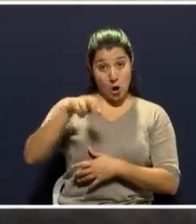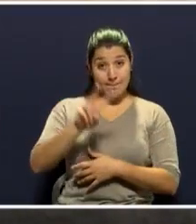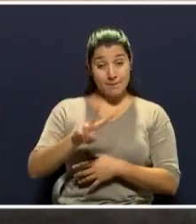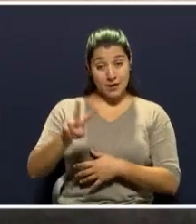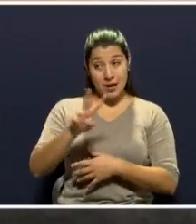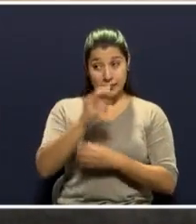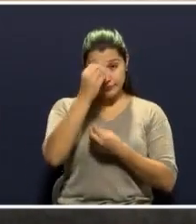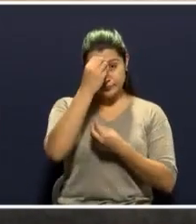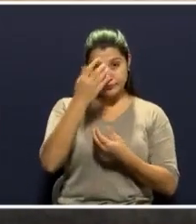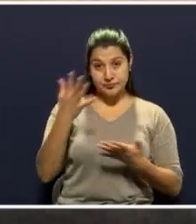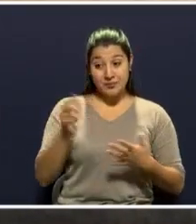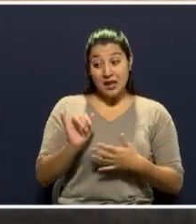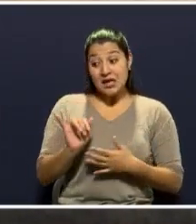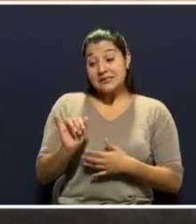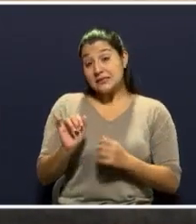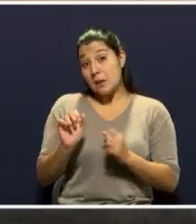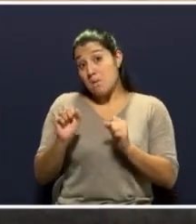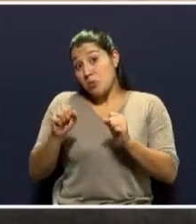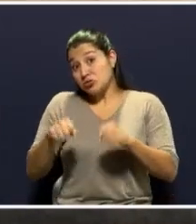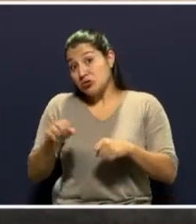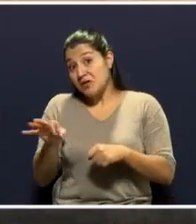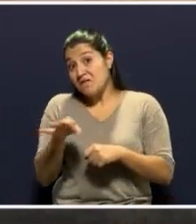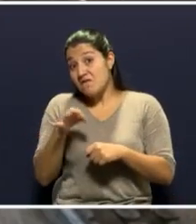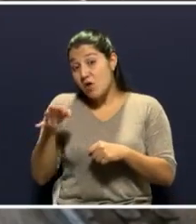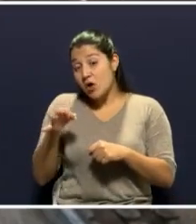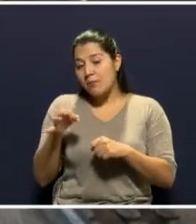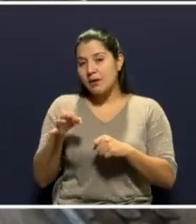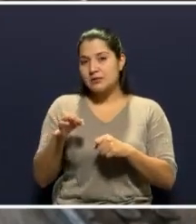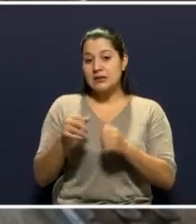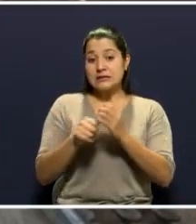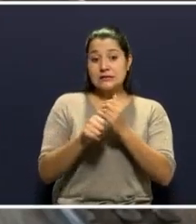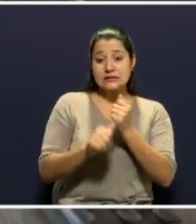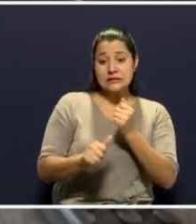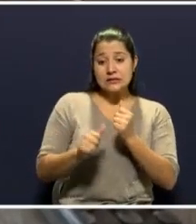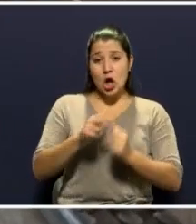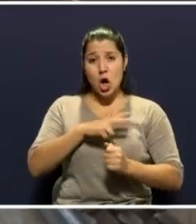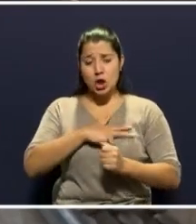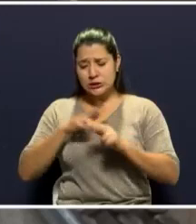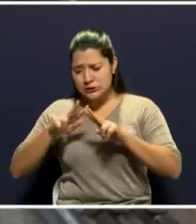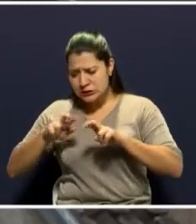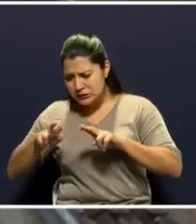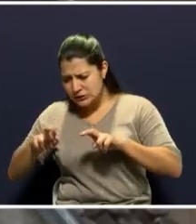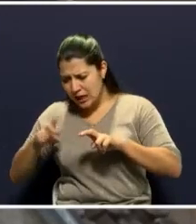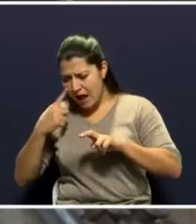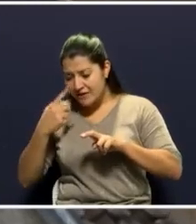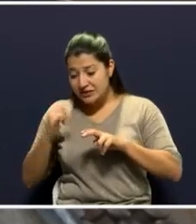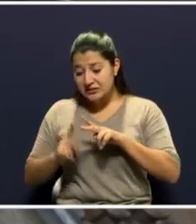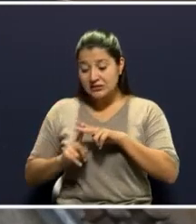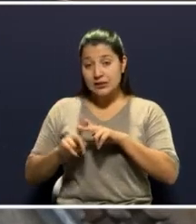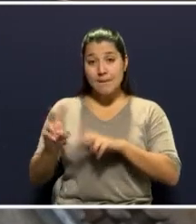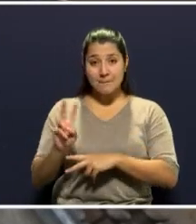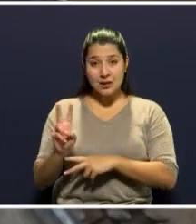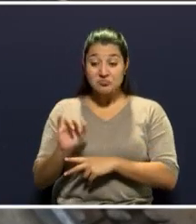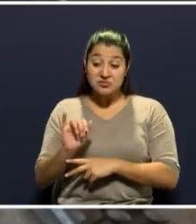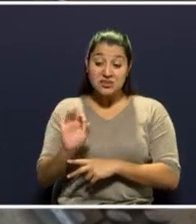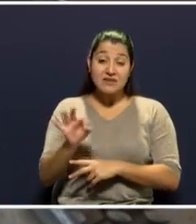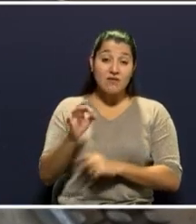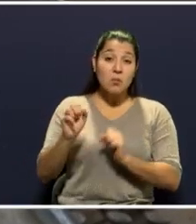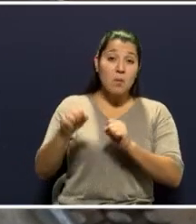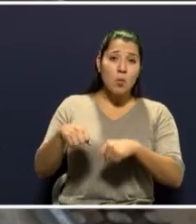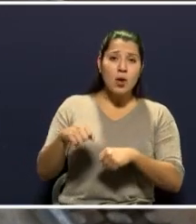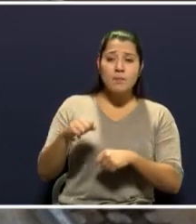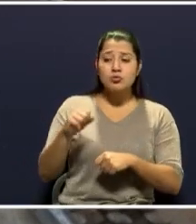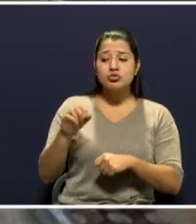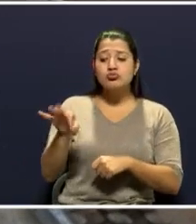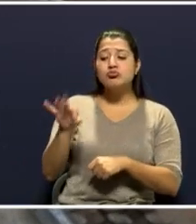de encontrar casos asintomáticos y es algo que también se maneja en países como España y el Reino Unido y surge a raíz de